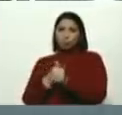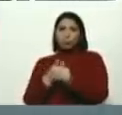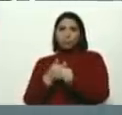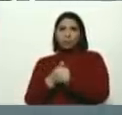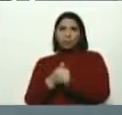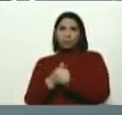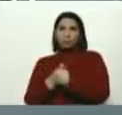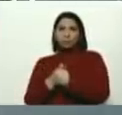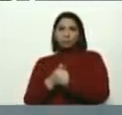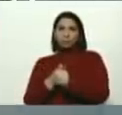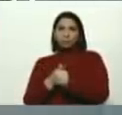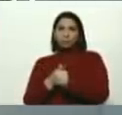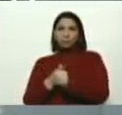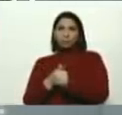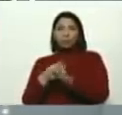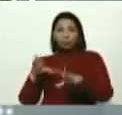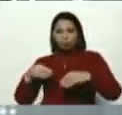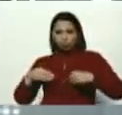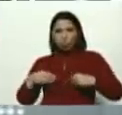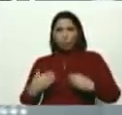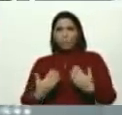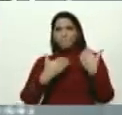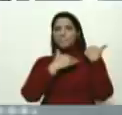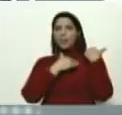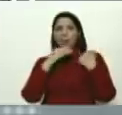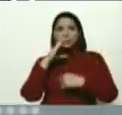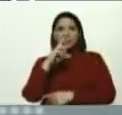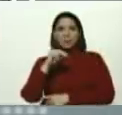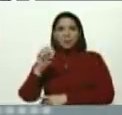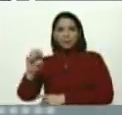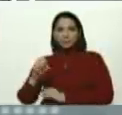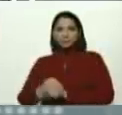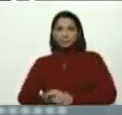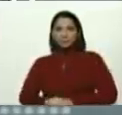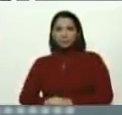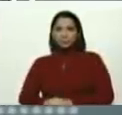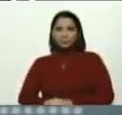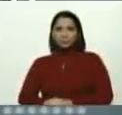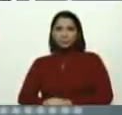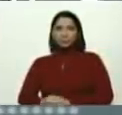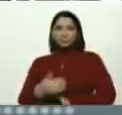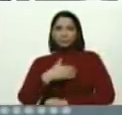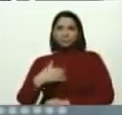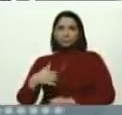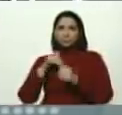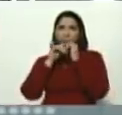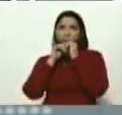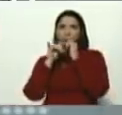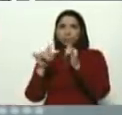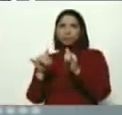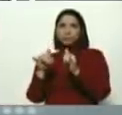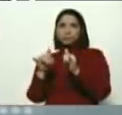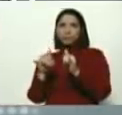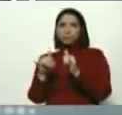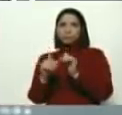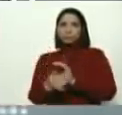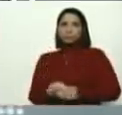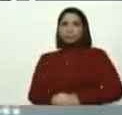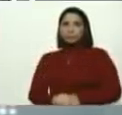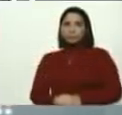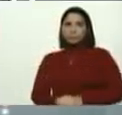suplentes, toman las riendas del Consejo Nacional Electoral. Quiero transmitir a través de este